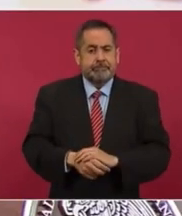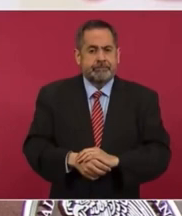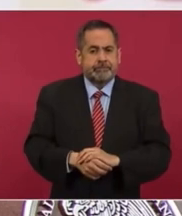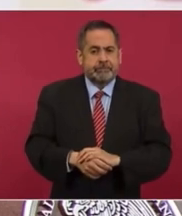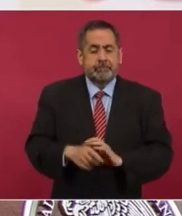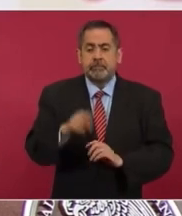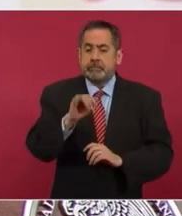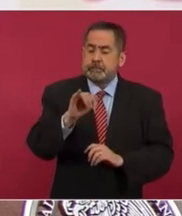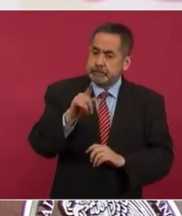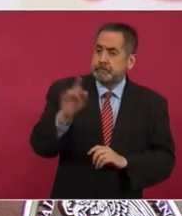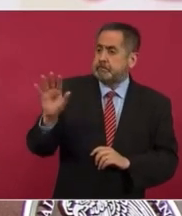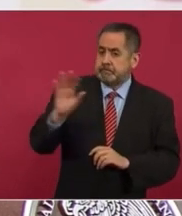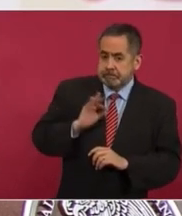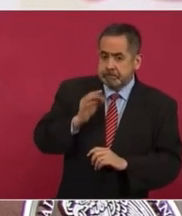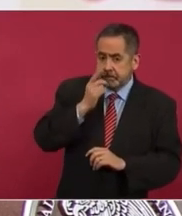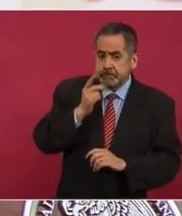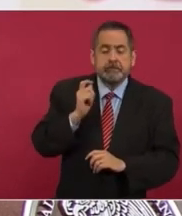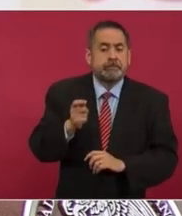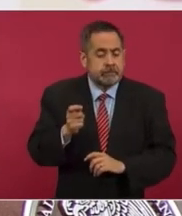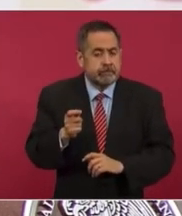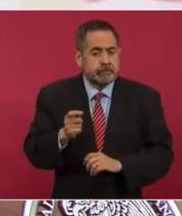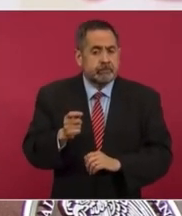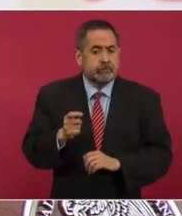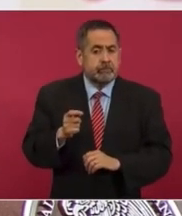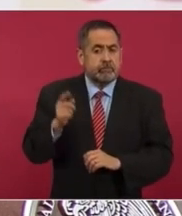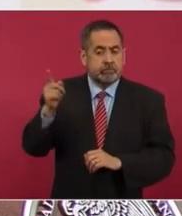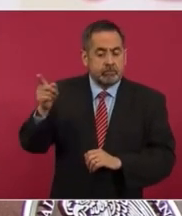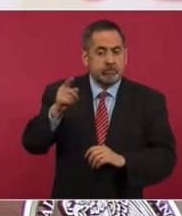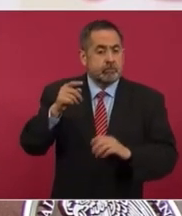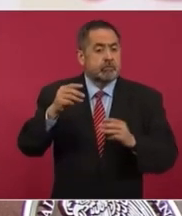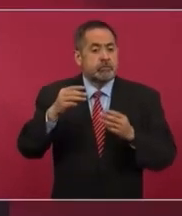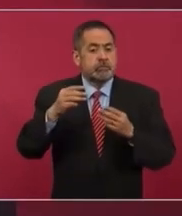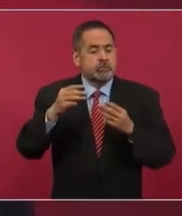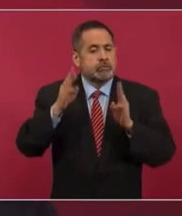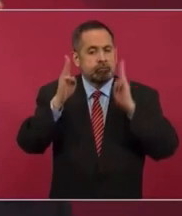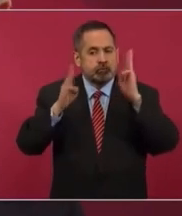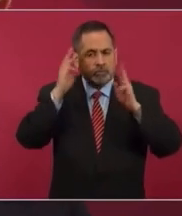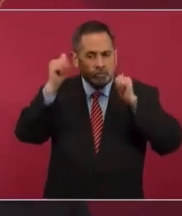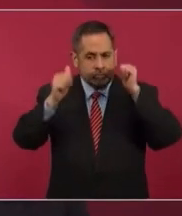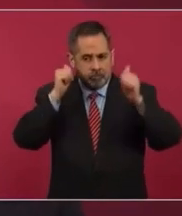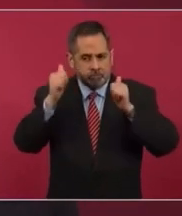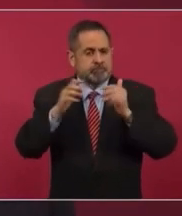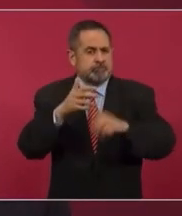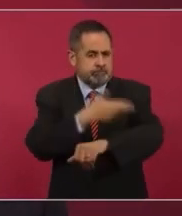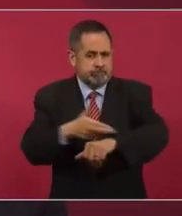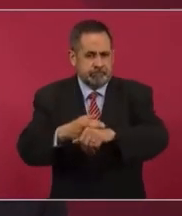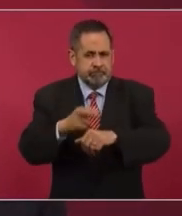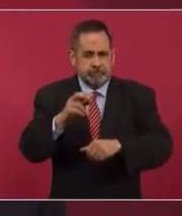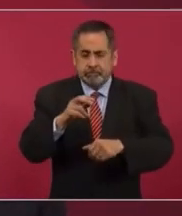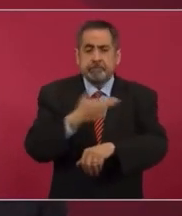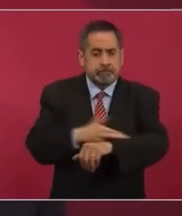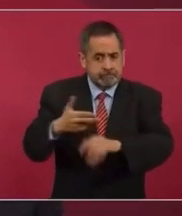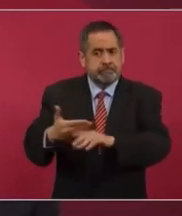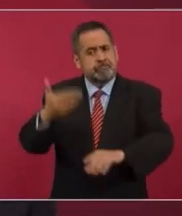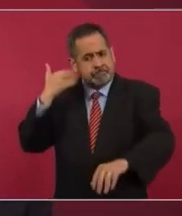y tengo entendido de que la antropología ha hecho gestiones de